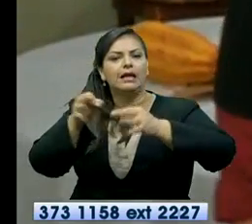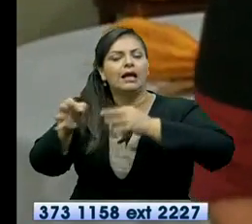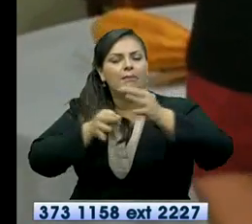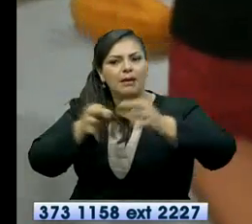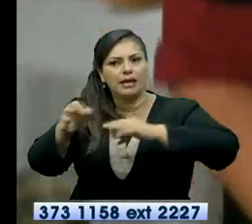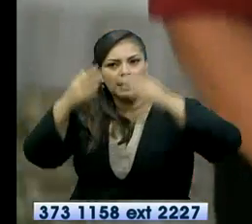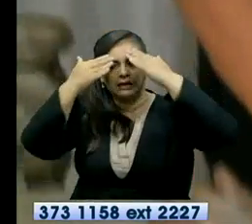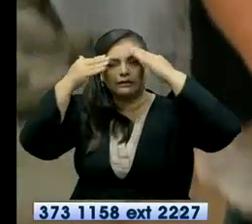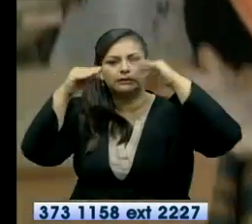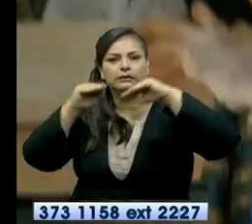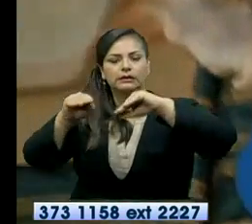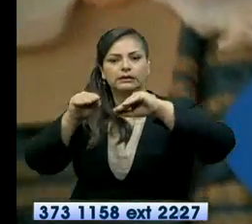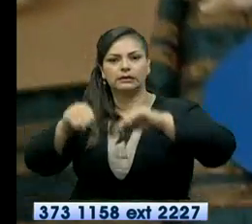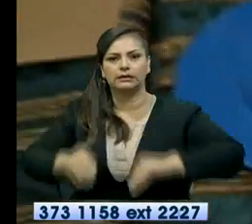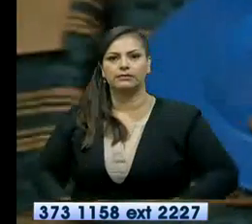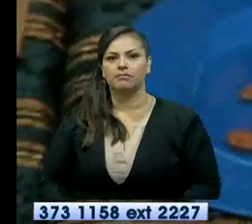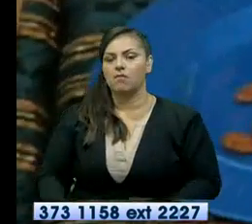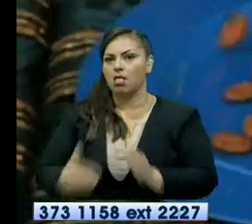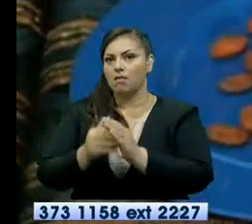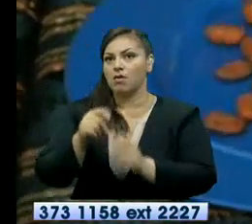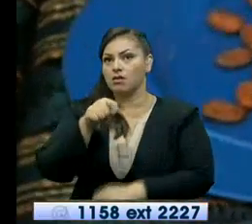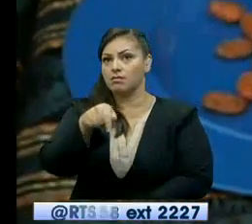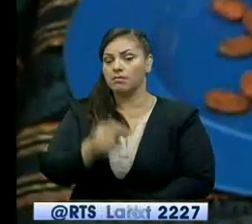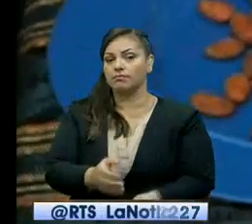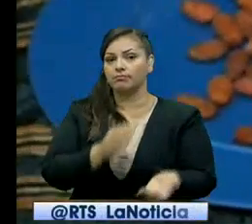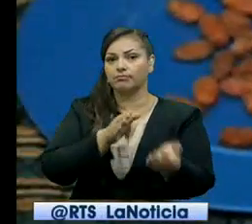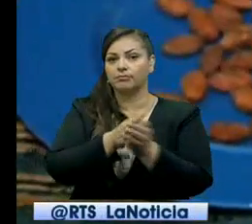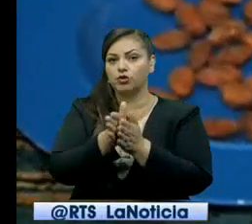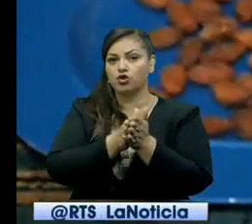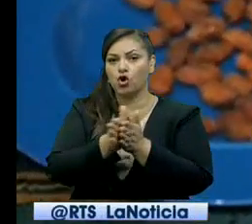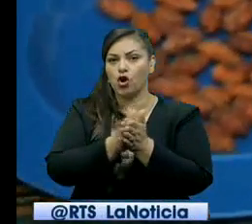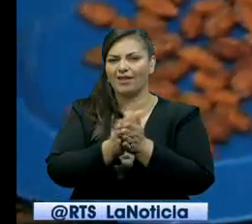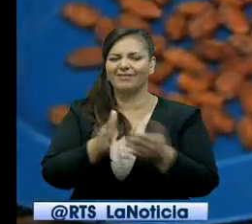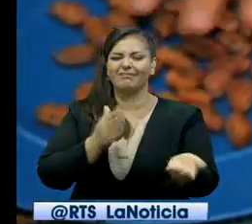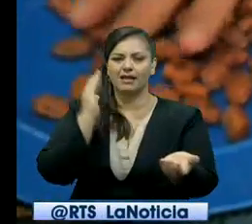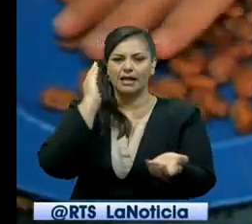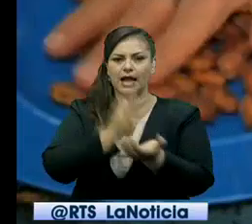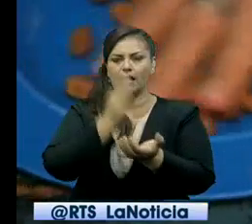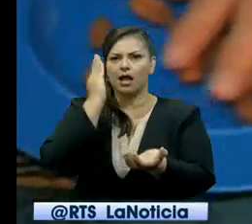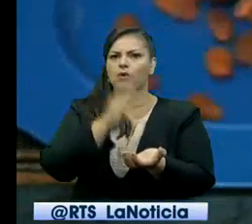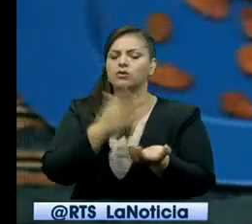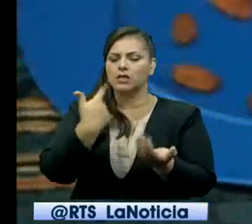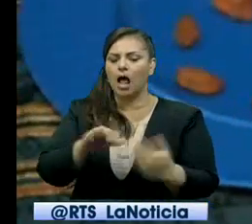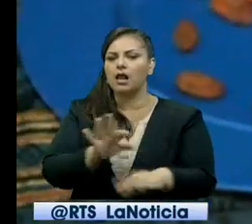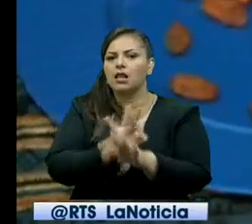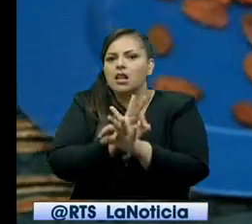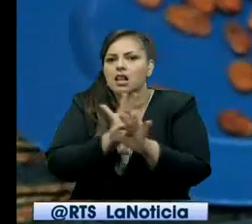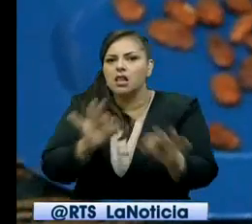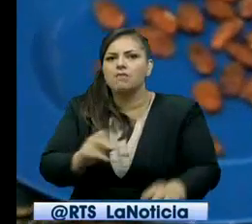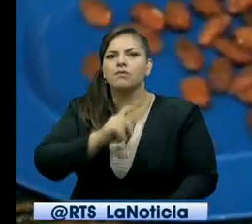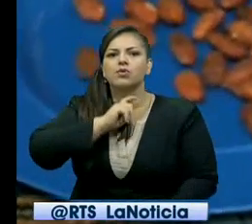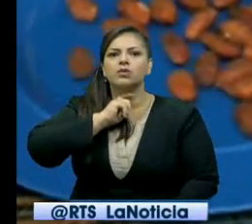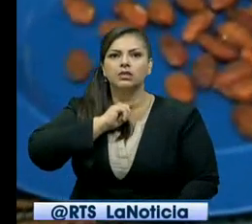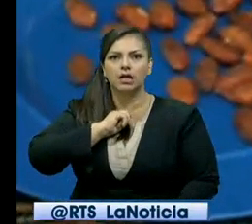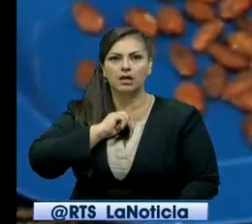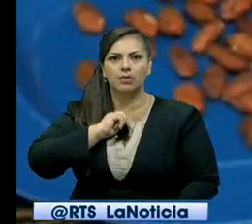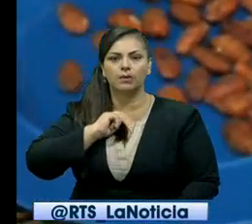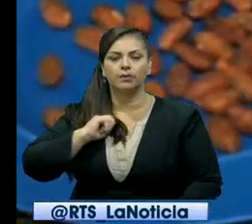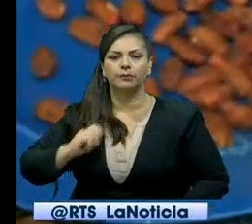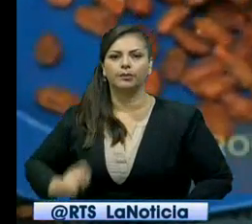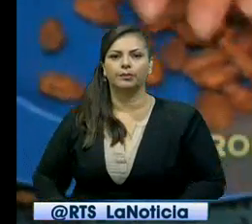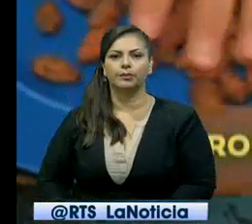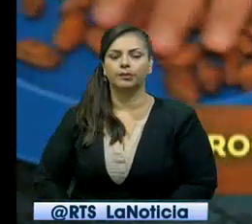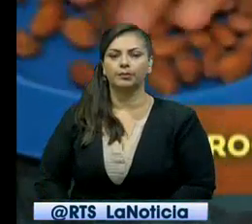cacao es cogido limpio y que nos todo esto es caca nacional y